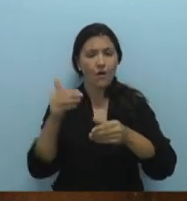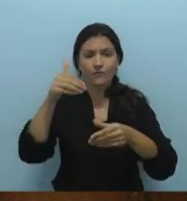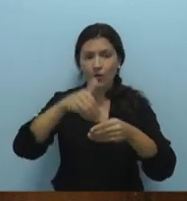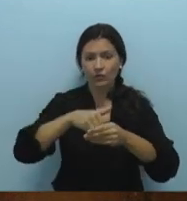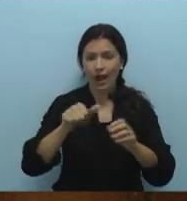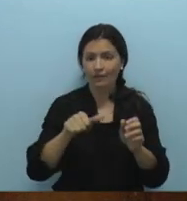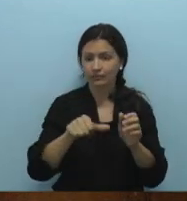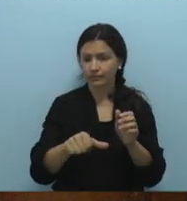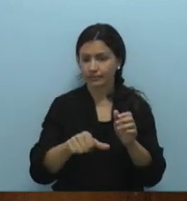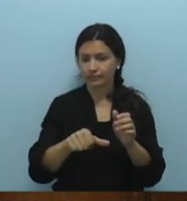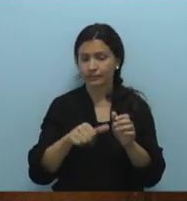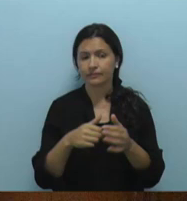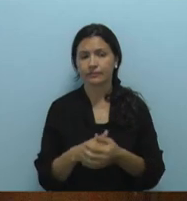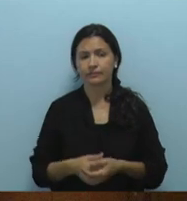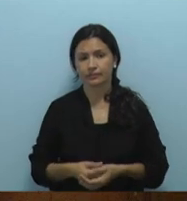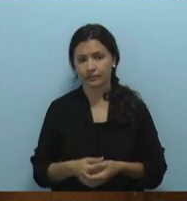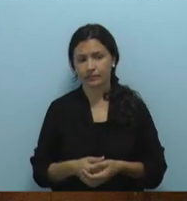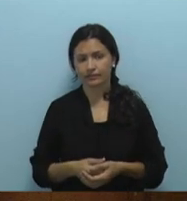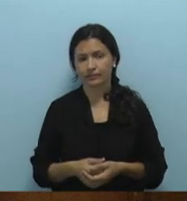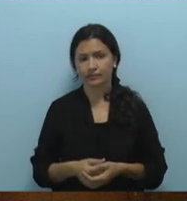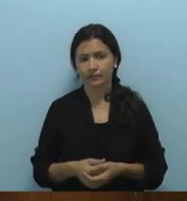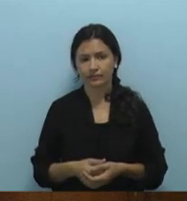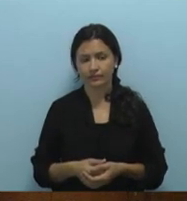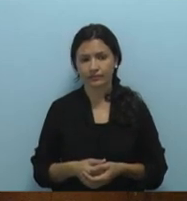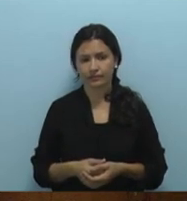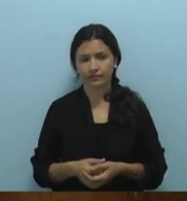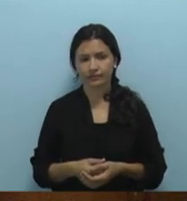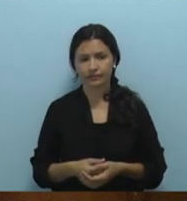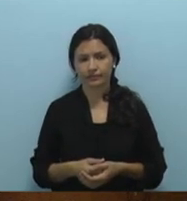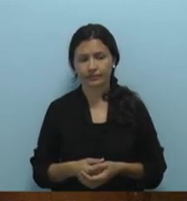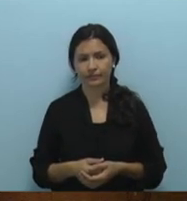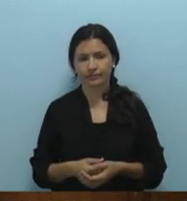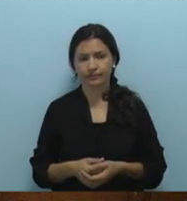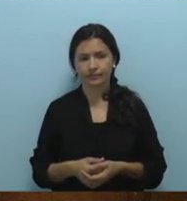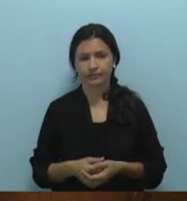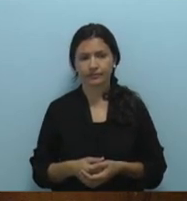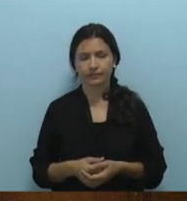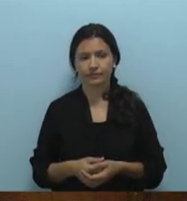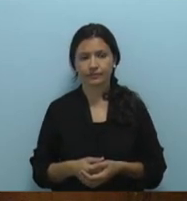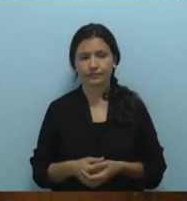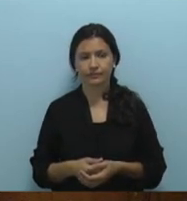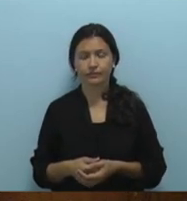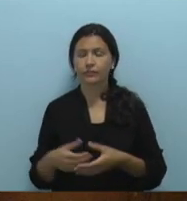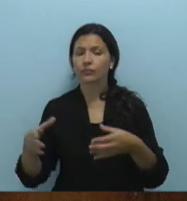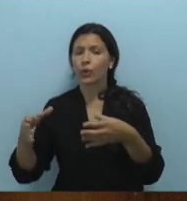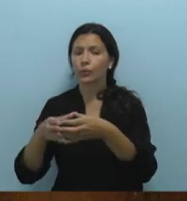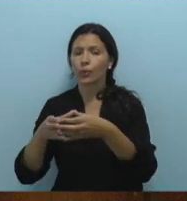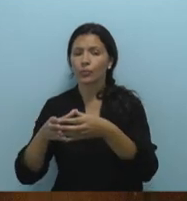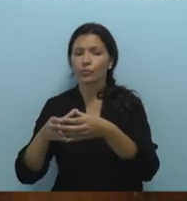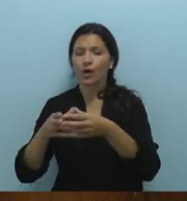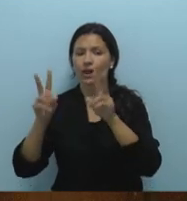la votación de manera manual, bueno, virtual, en consideración el dictamen producido por la Comisión de